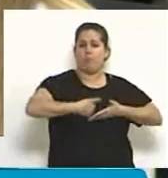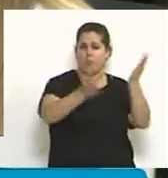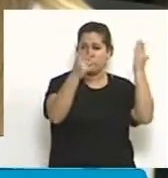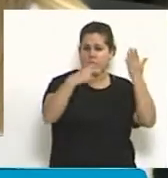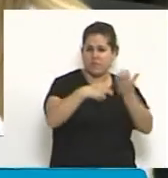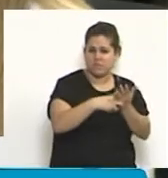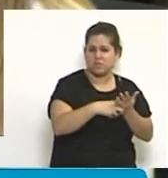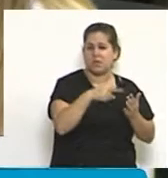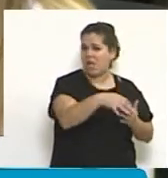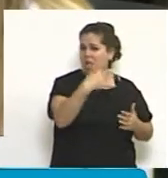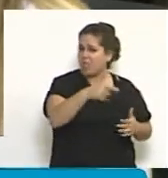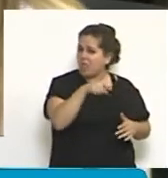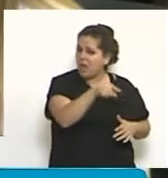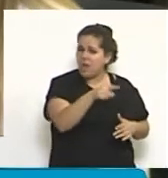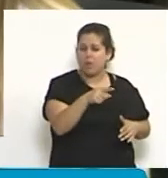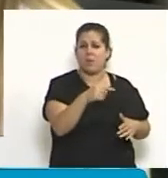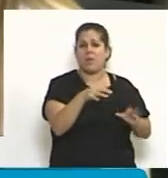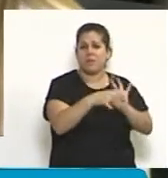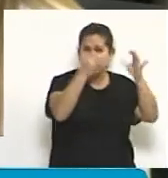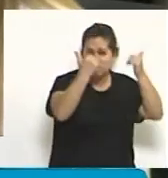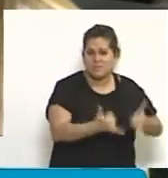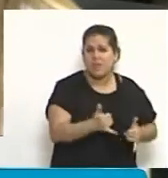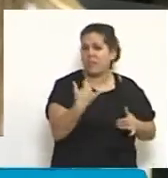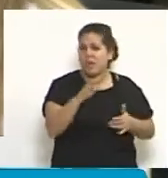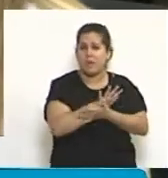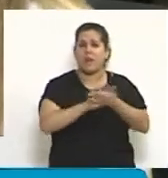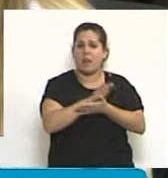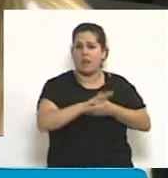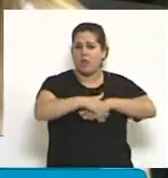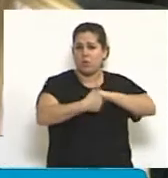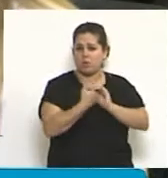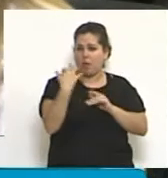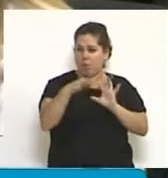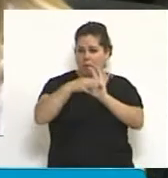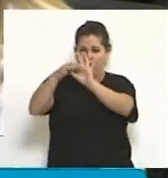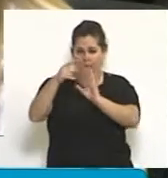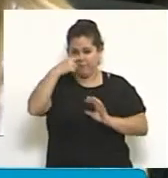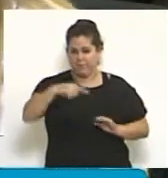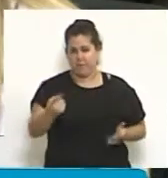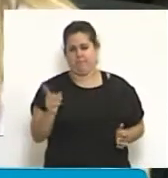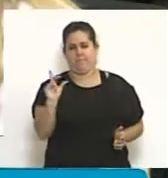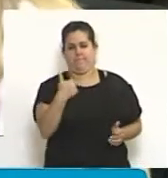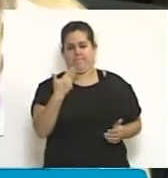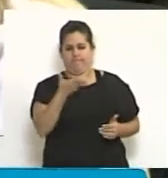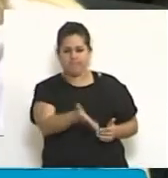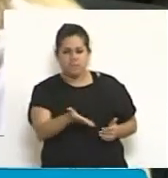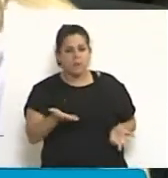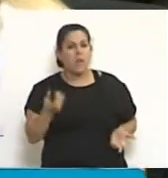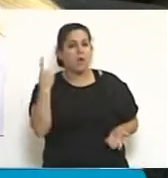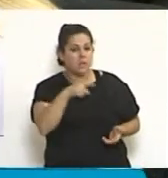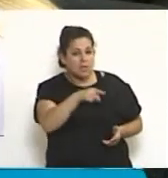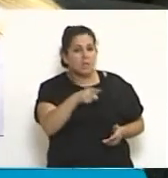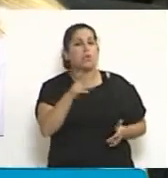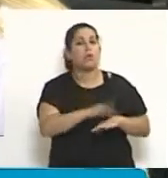que debería prestigiarse por su independencia y su imparcialidad. Sin embargo, vamos en el camino distinto. Y esto tiene que ver con que